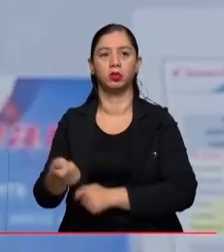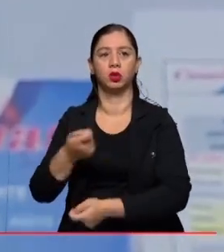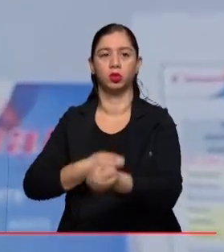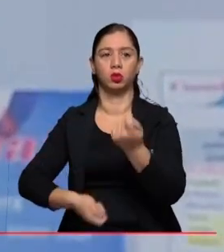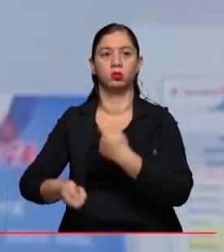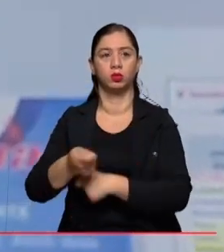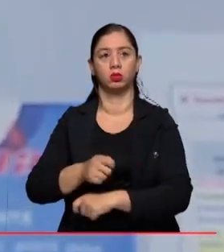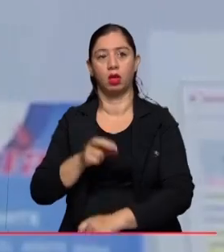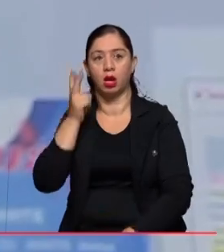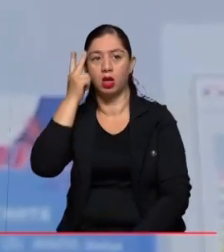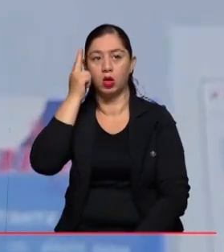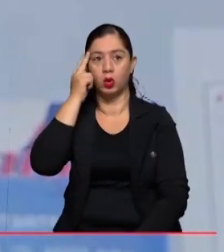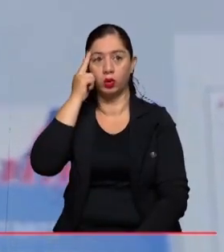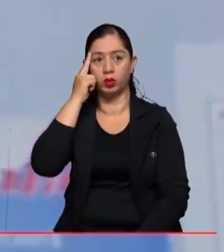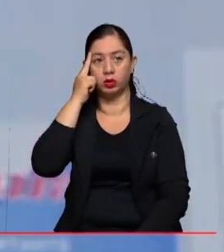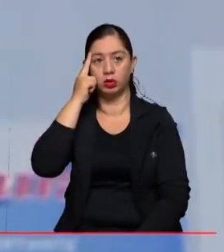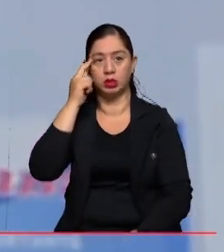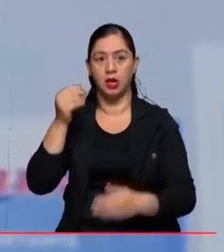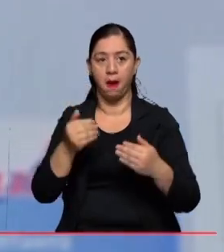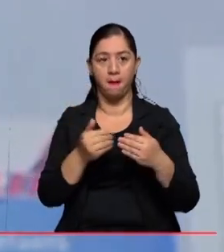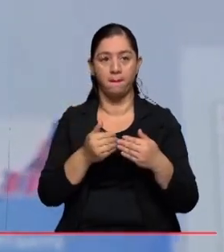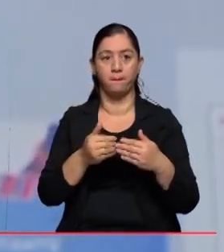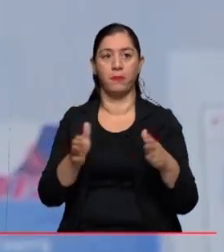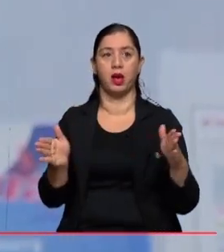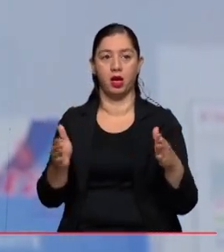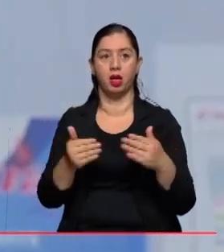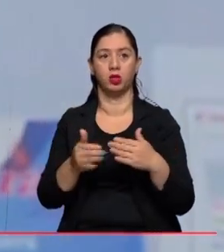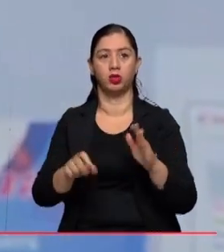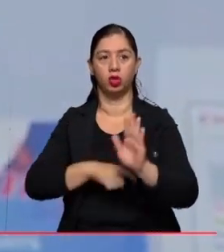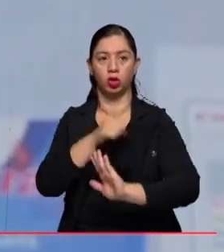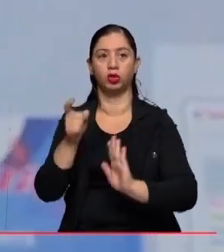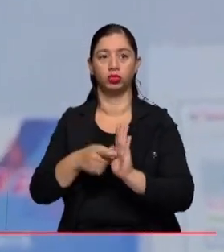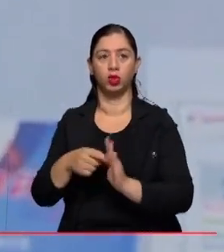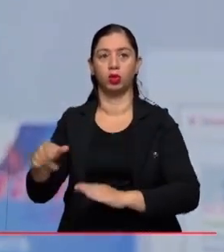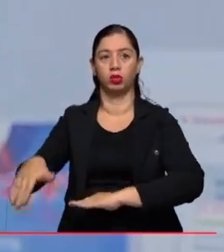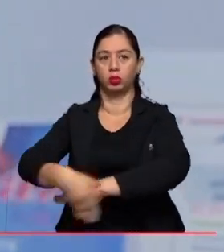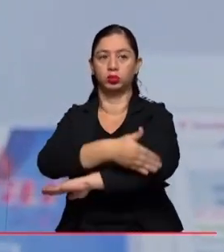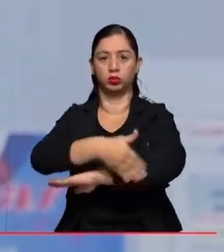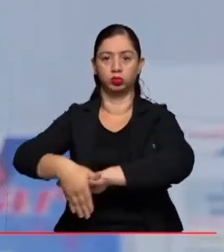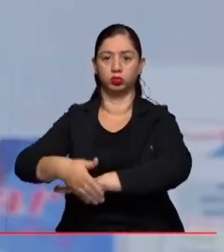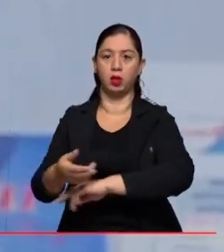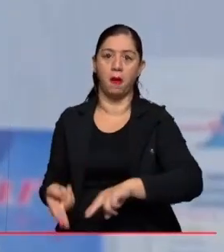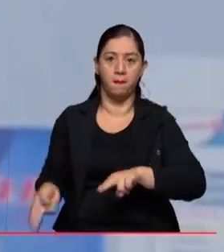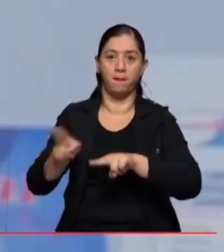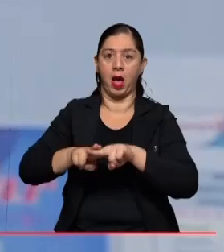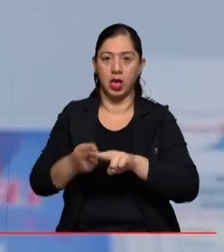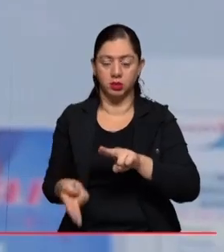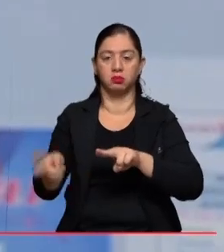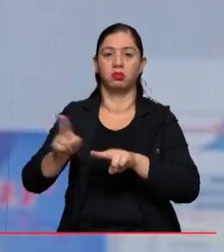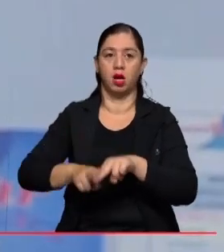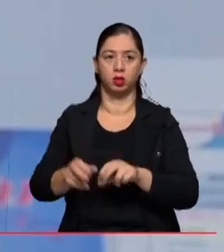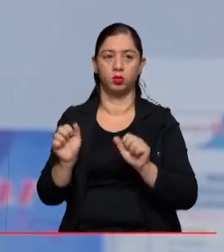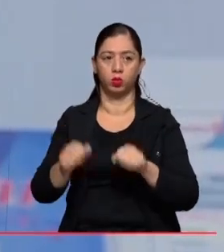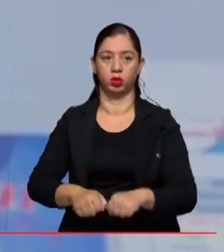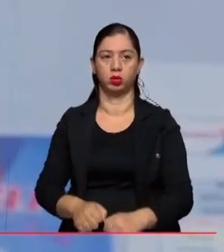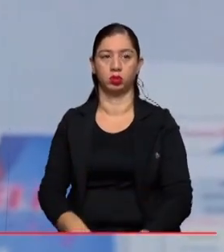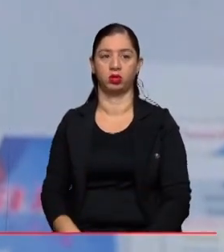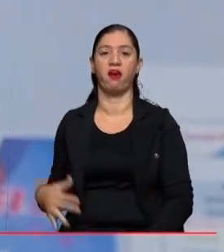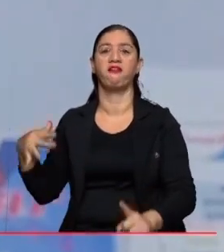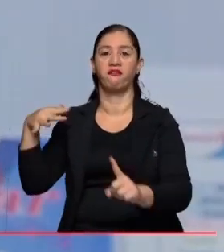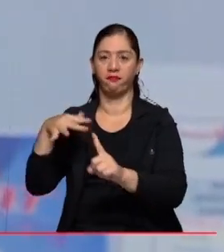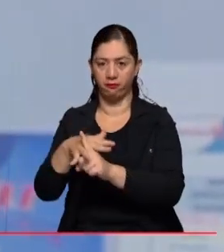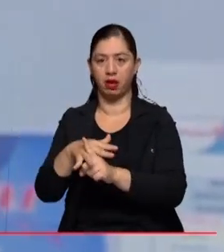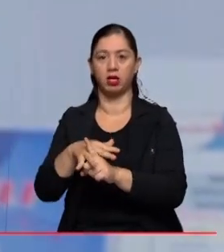Pero obviamente si si habilitan pues de toda la vida siempre se va a incrementar mucho más porque sea demasiado muy